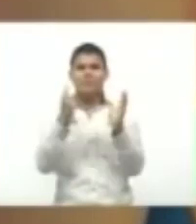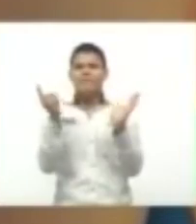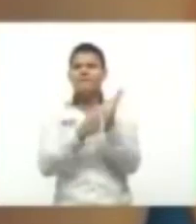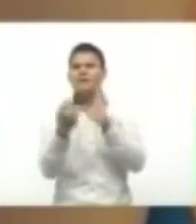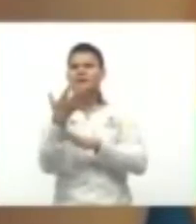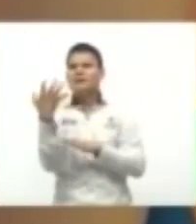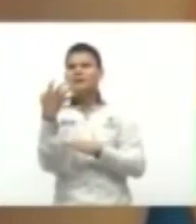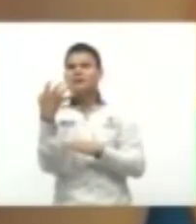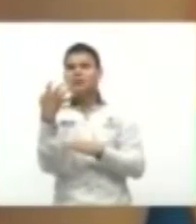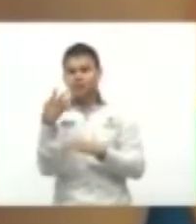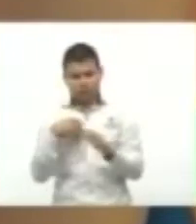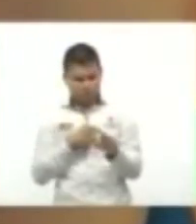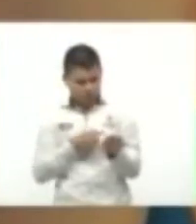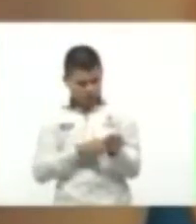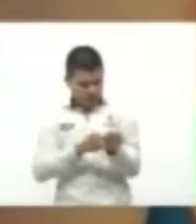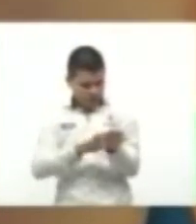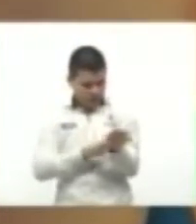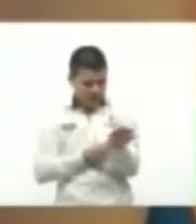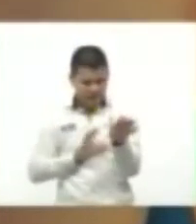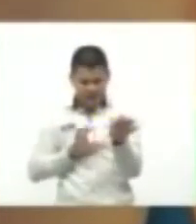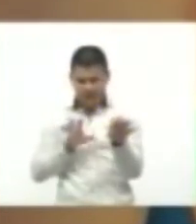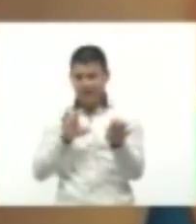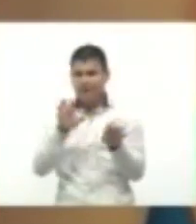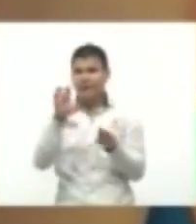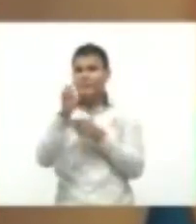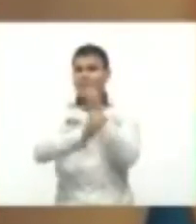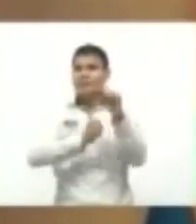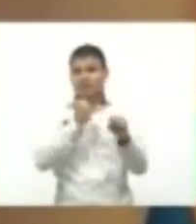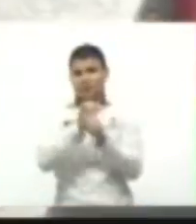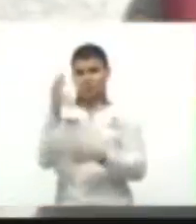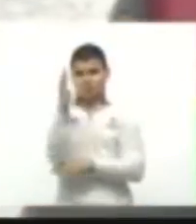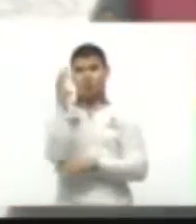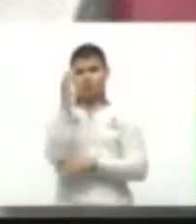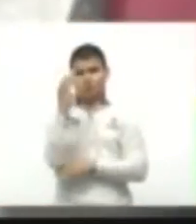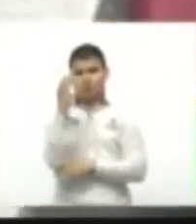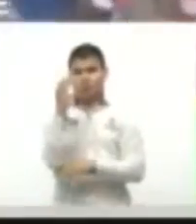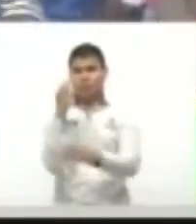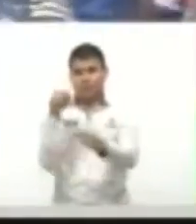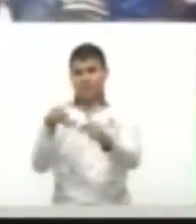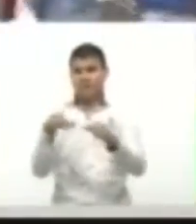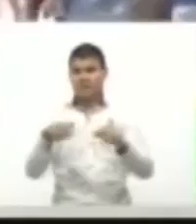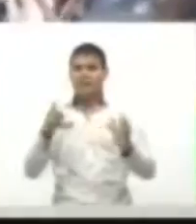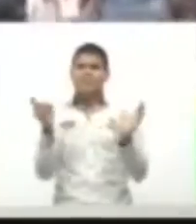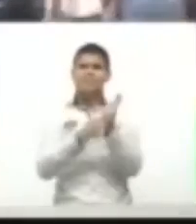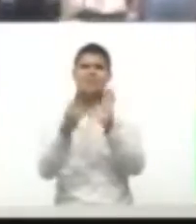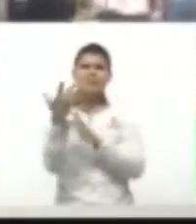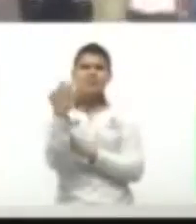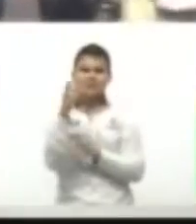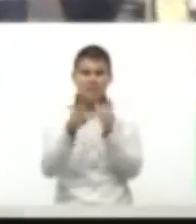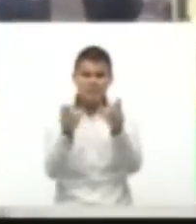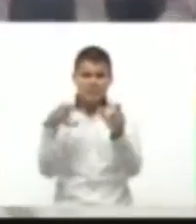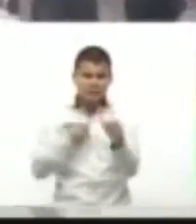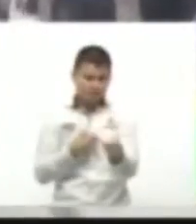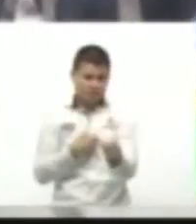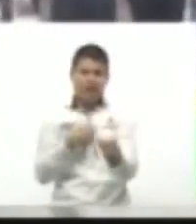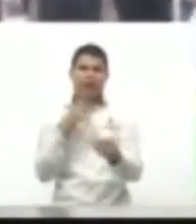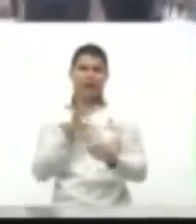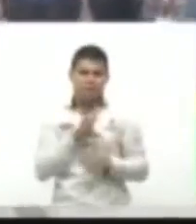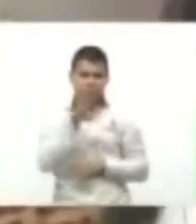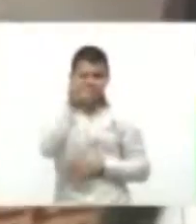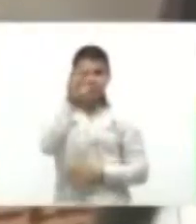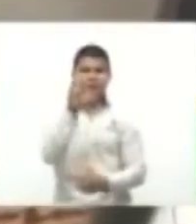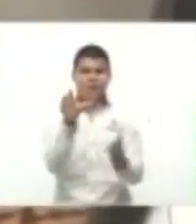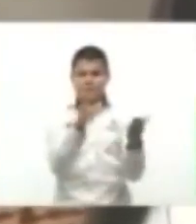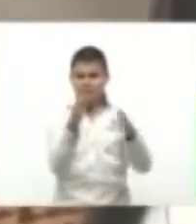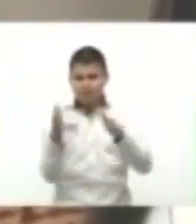con cáncer de piel al año. Esta enfermedad en el país cada año cobra la vida de aproximadamente 250